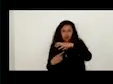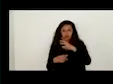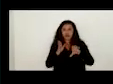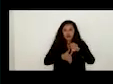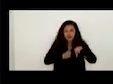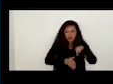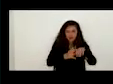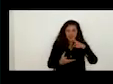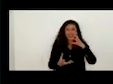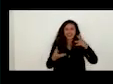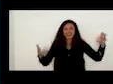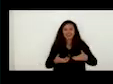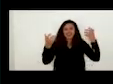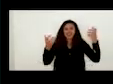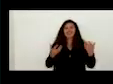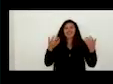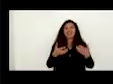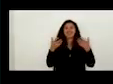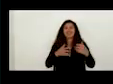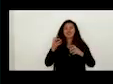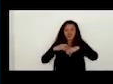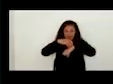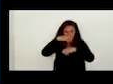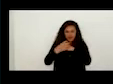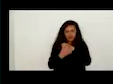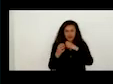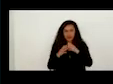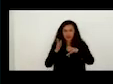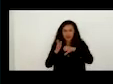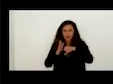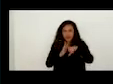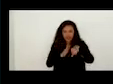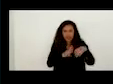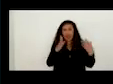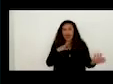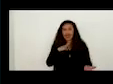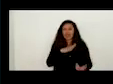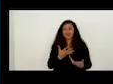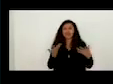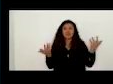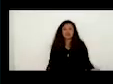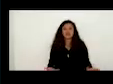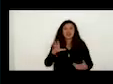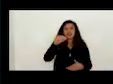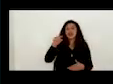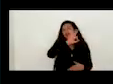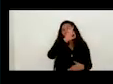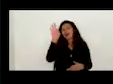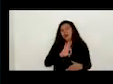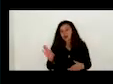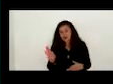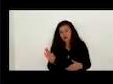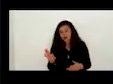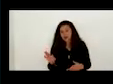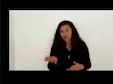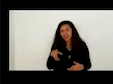jitomates, chayotes, calabacitas, tienen un aporte de hasta un 90% de sus componentes